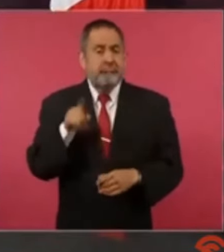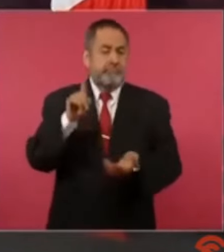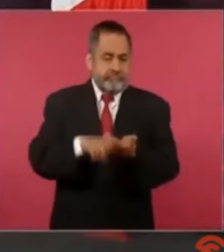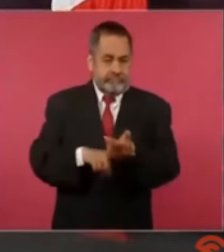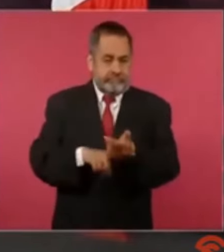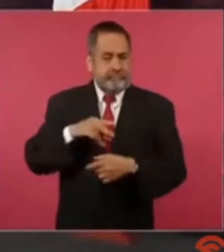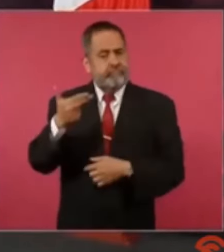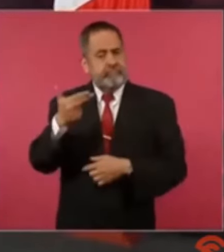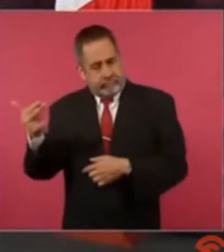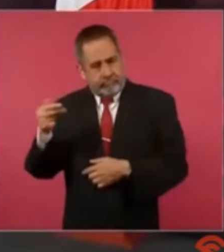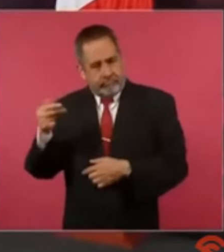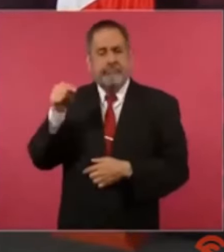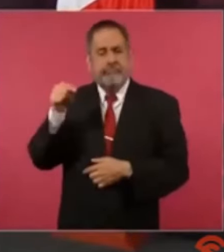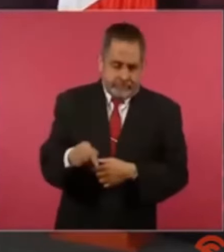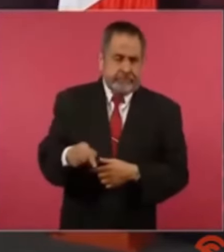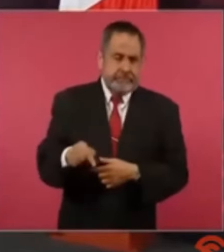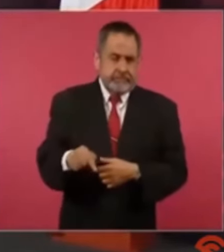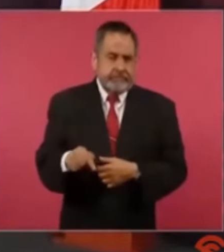hotel.